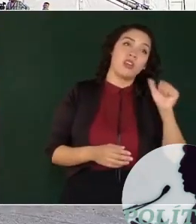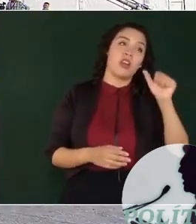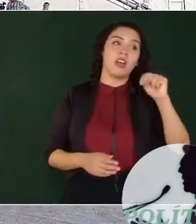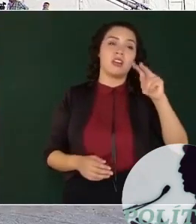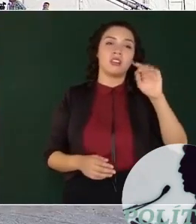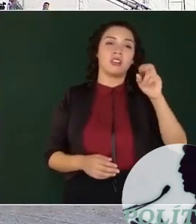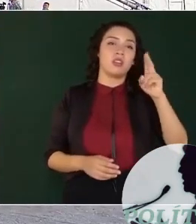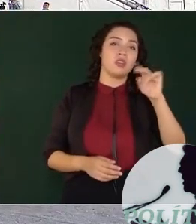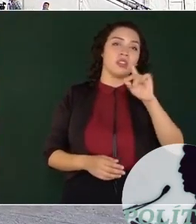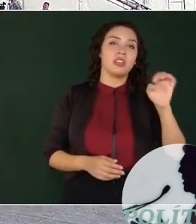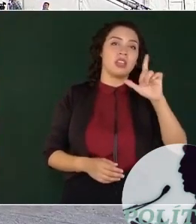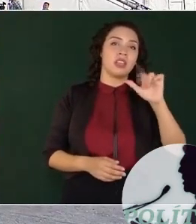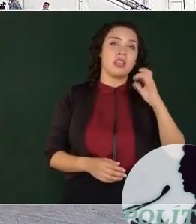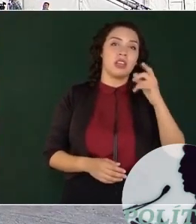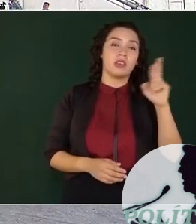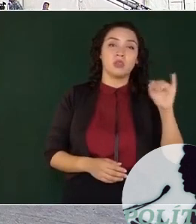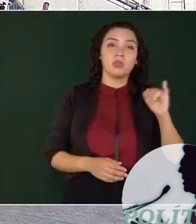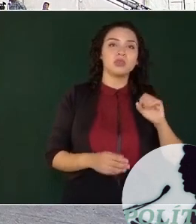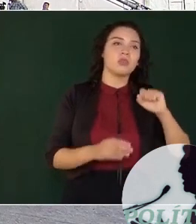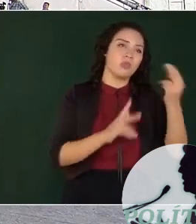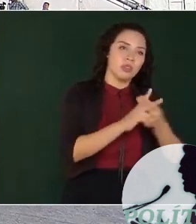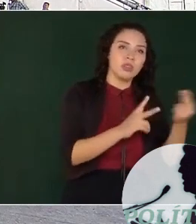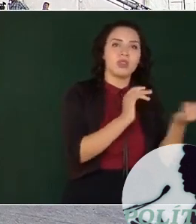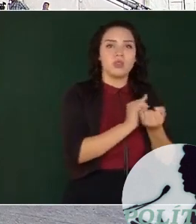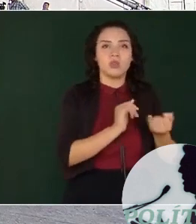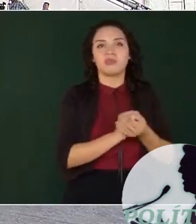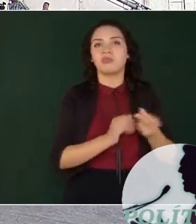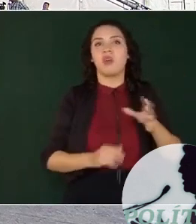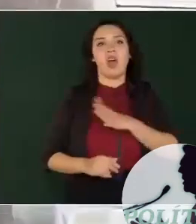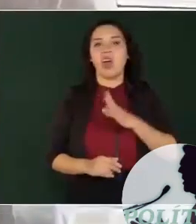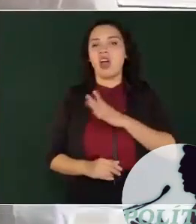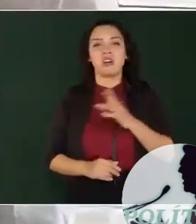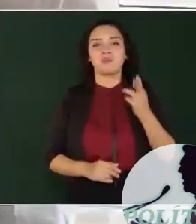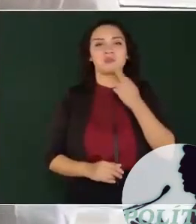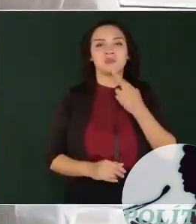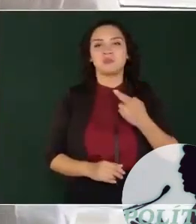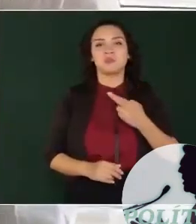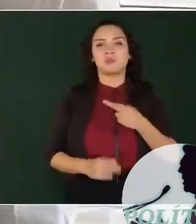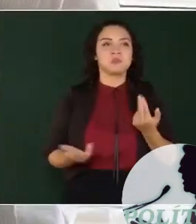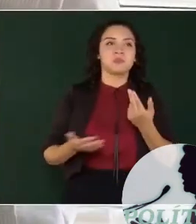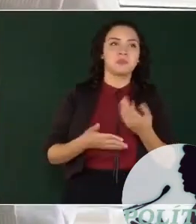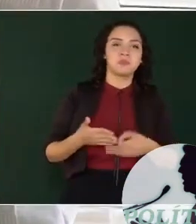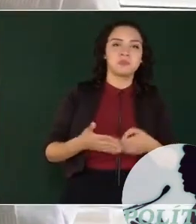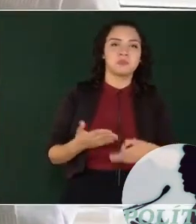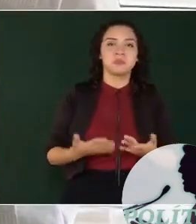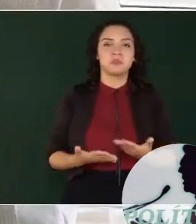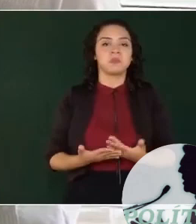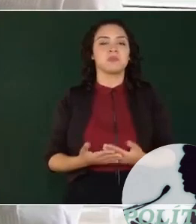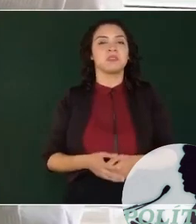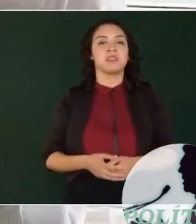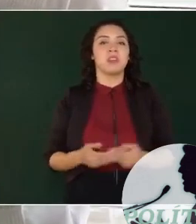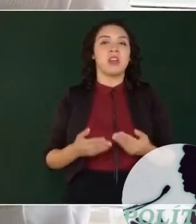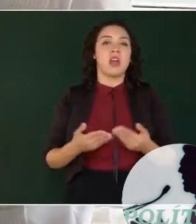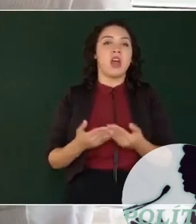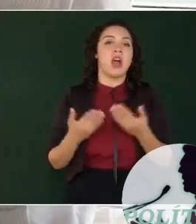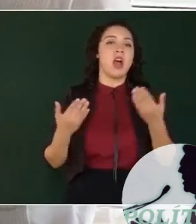tampoco tenemos pues respuesta, presidente. Quiero compartirle que además el tema migratorio o el